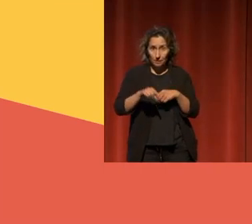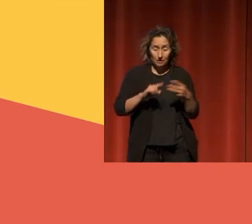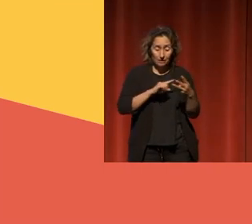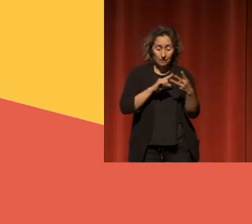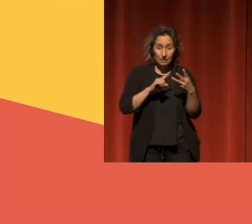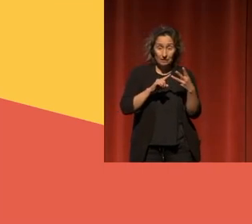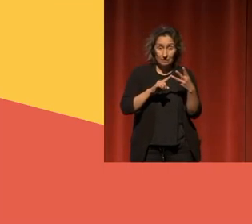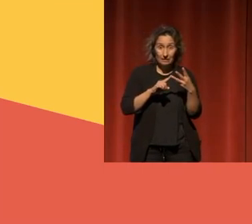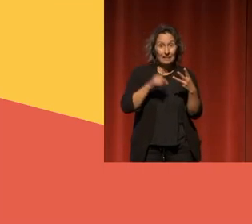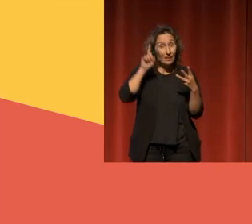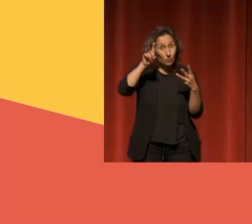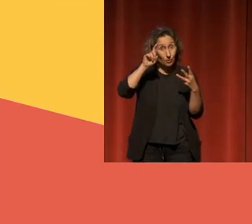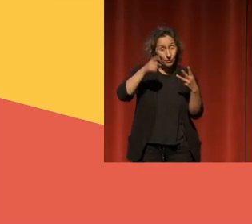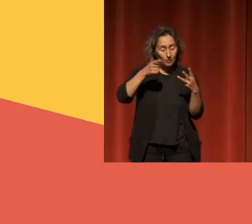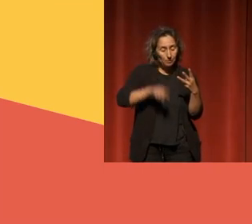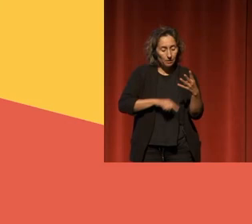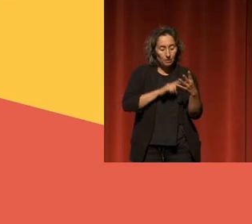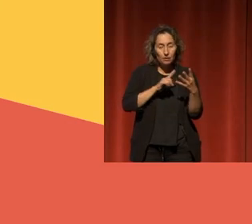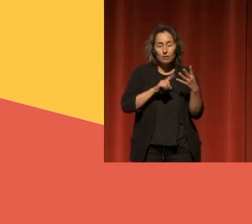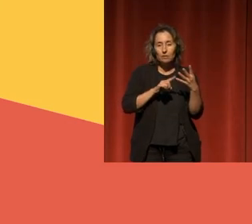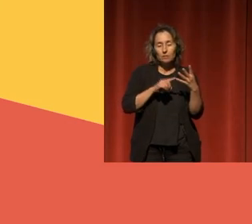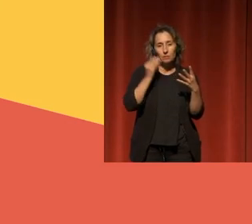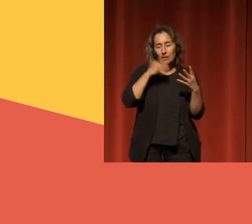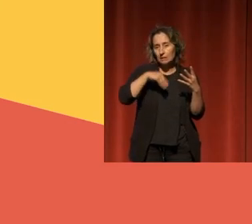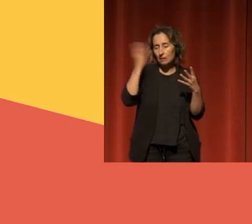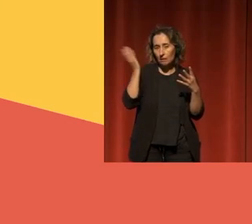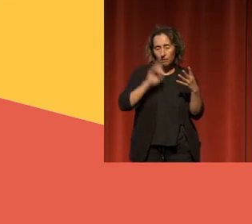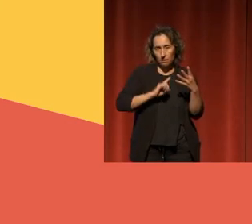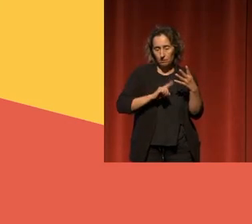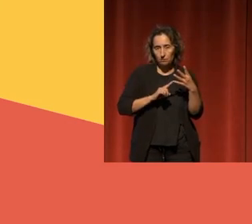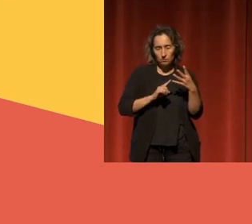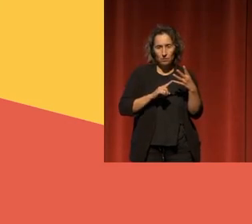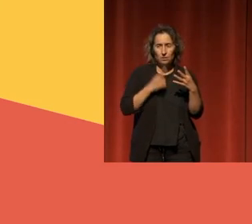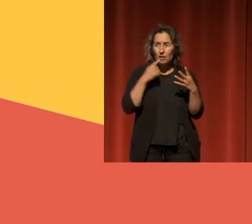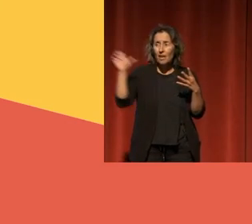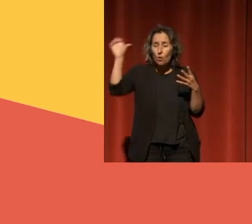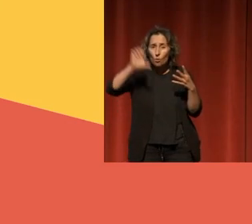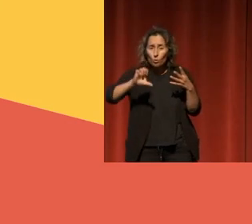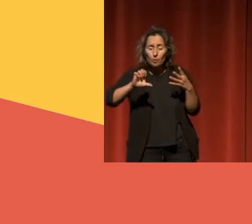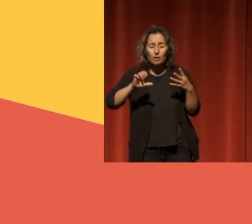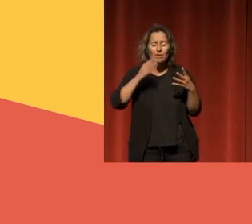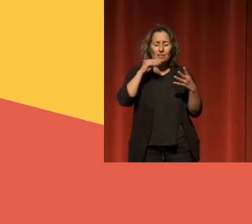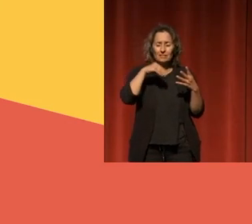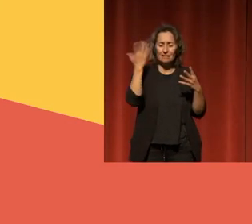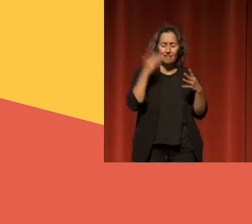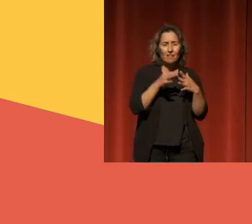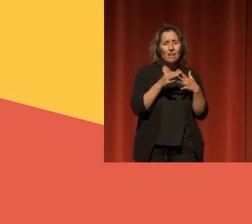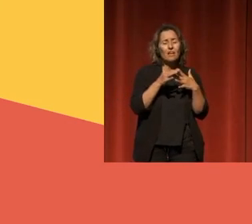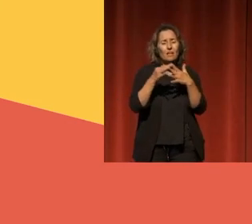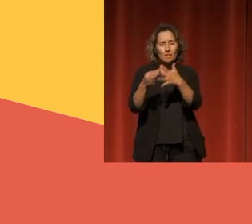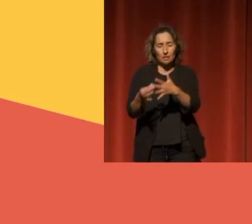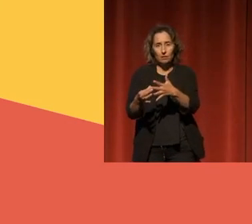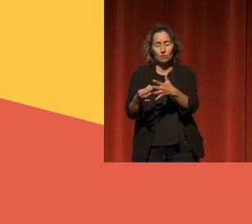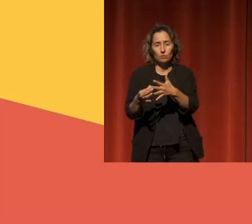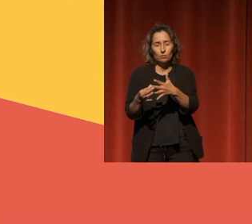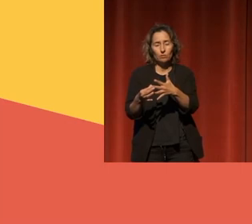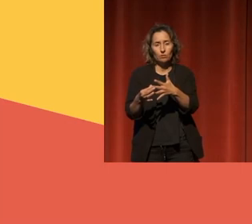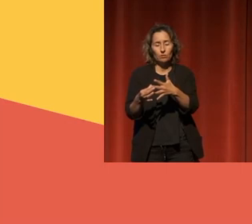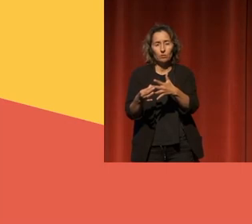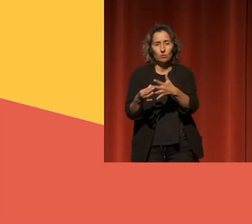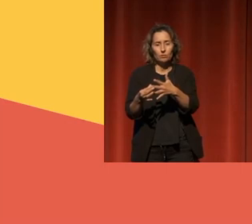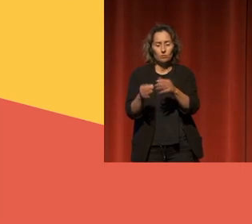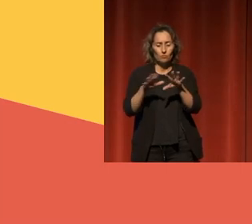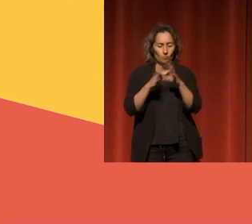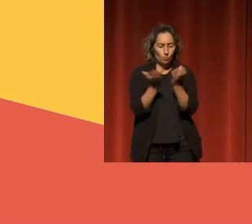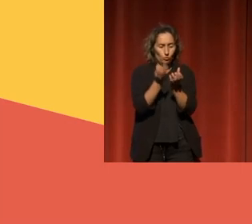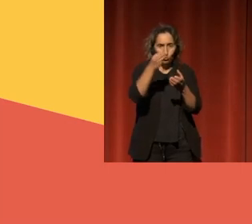tercero y en el cuarto la Excelencia la Excelencia no solamente europea sino excelencia y liderazgo también en el